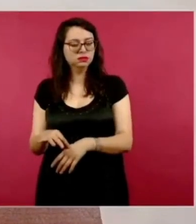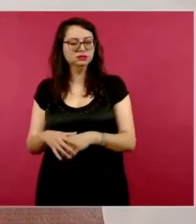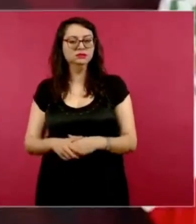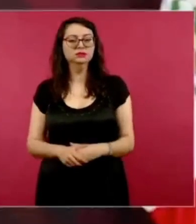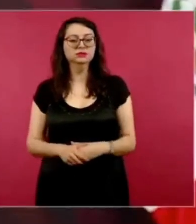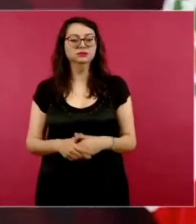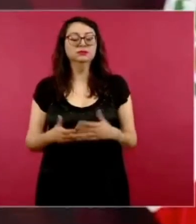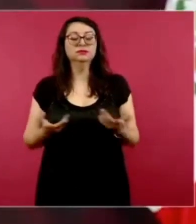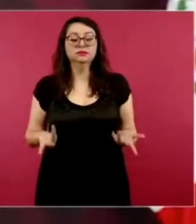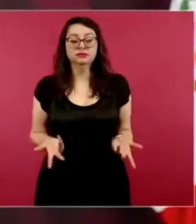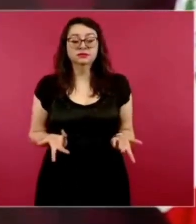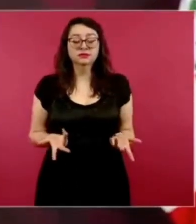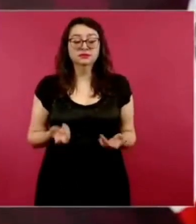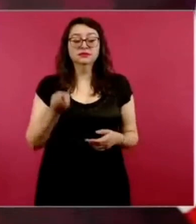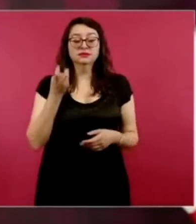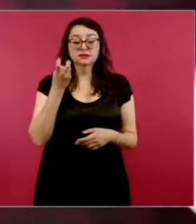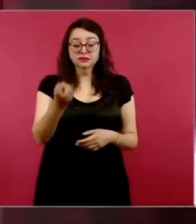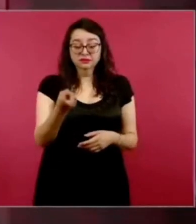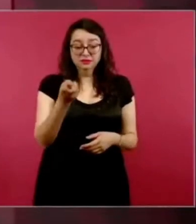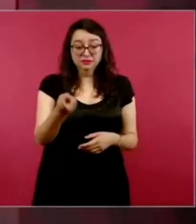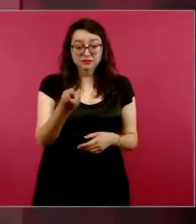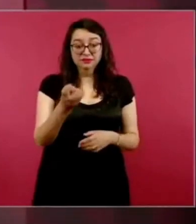Pero así como eso,